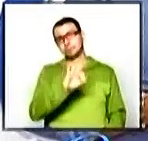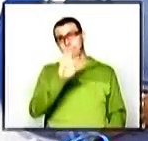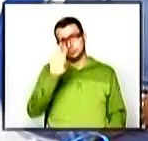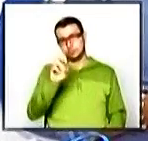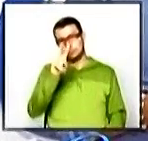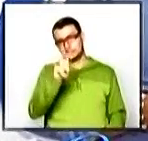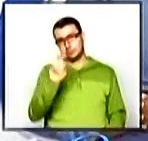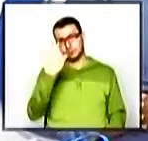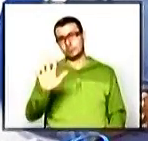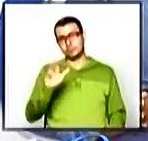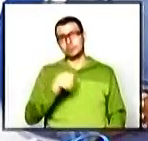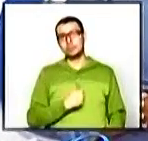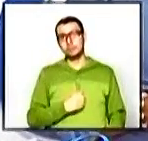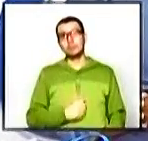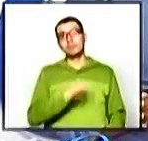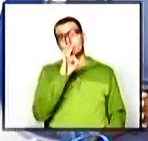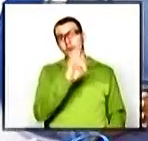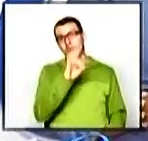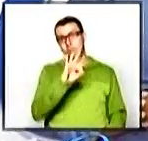330-3975.